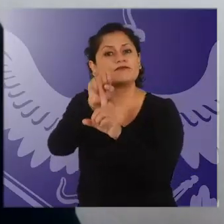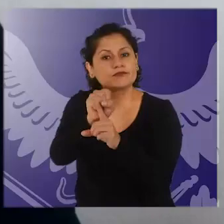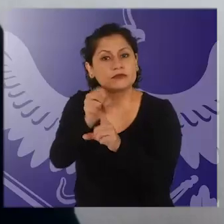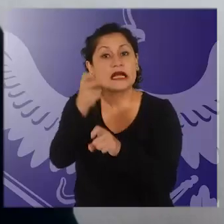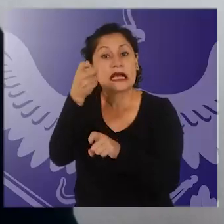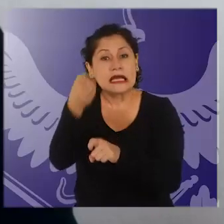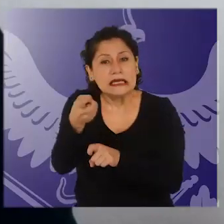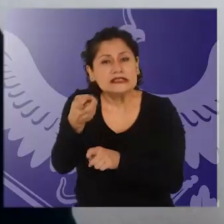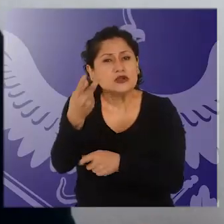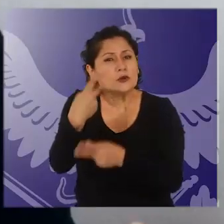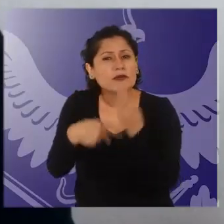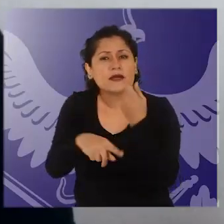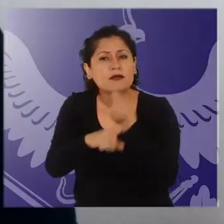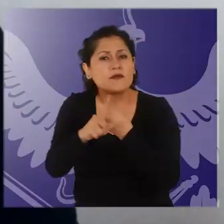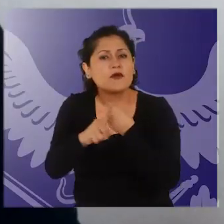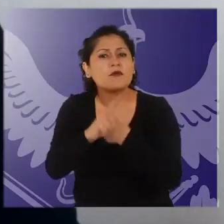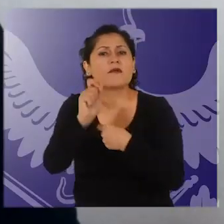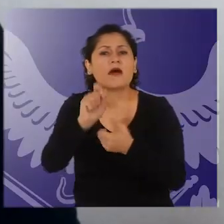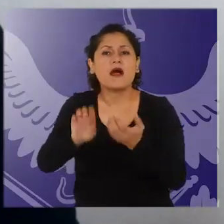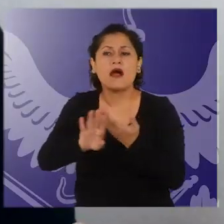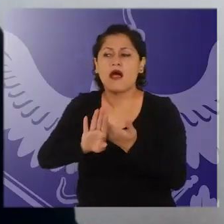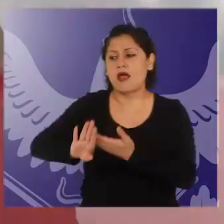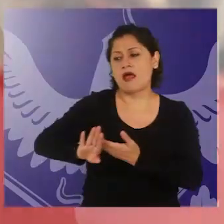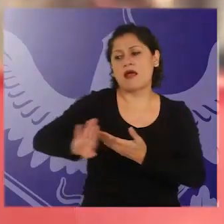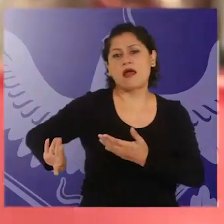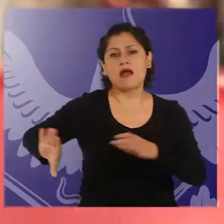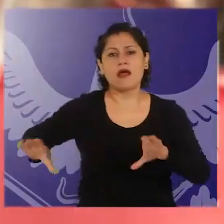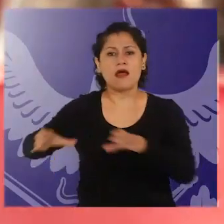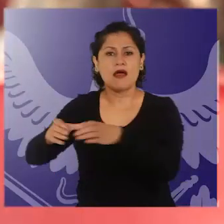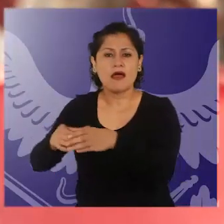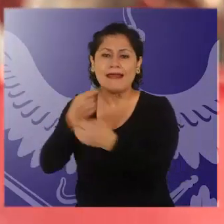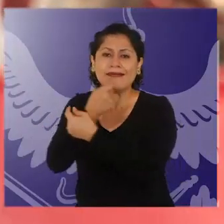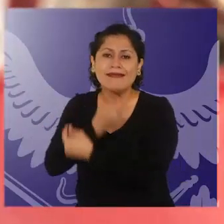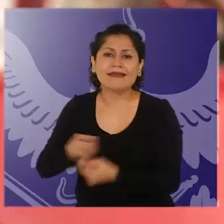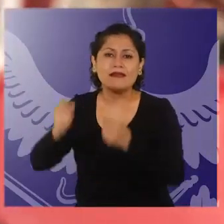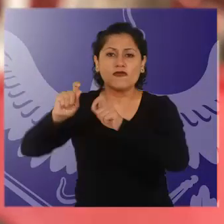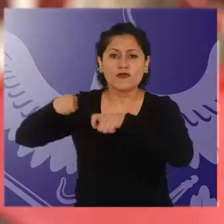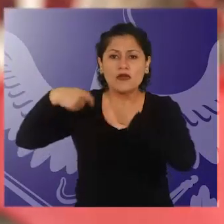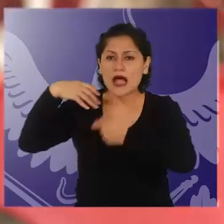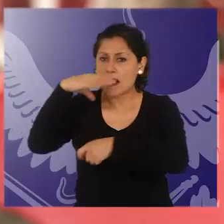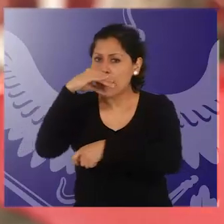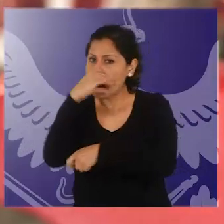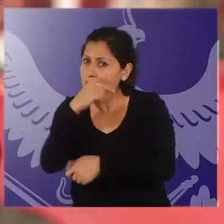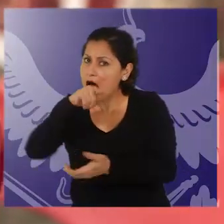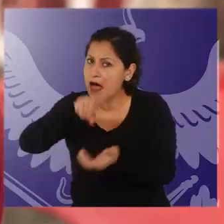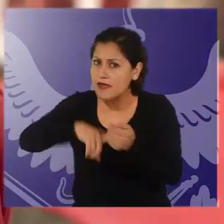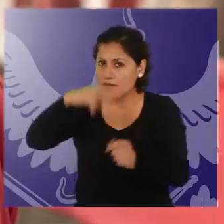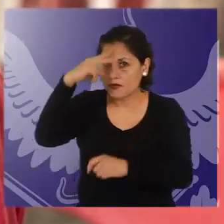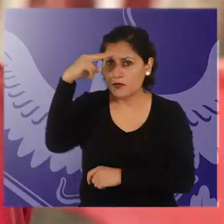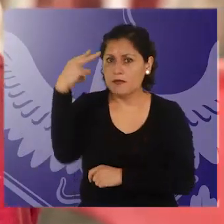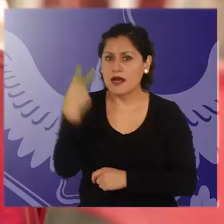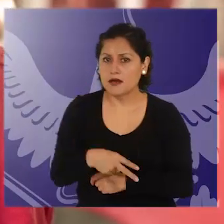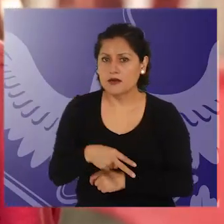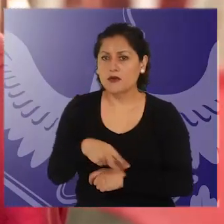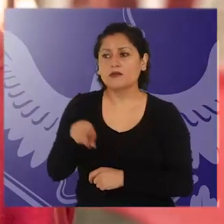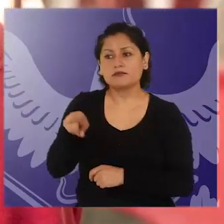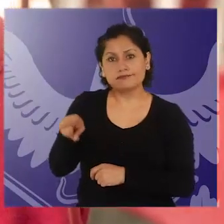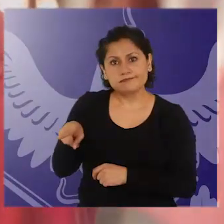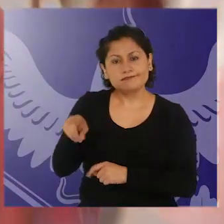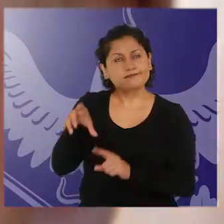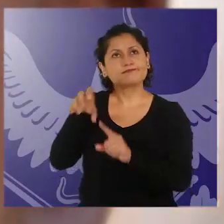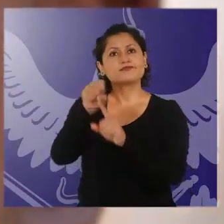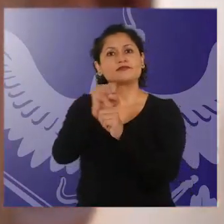educación, está manteniendo afuera a una gran cantidad de niñas afrodescendientes, afromexicanas,